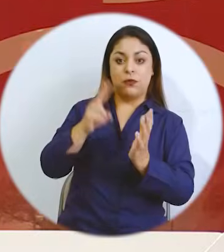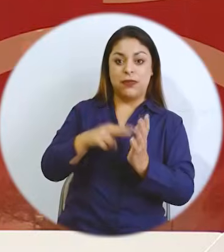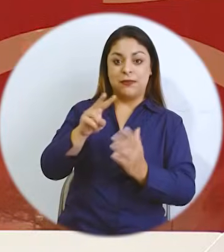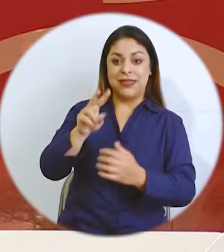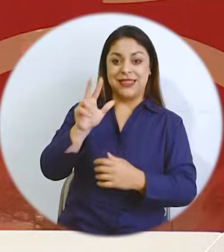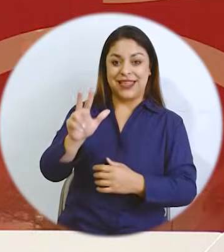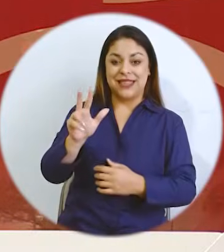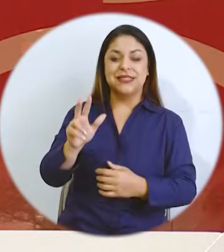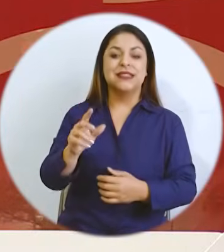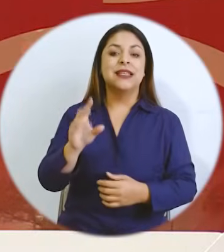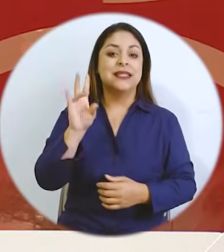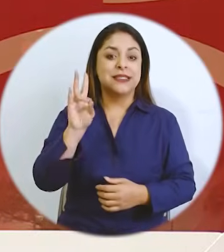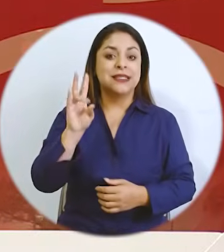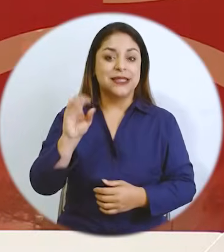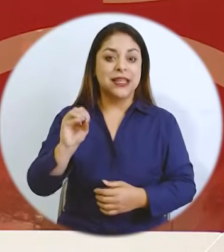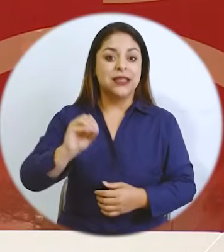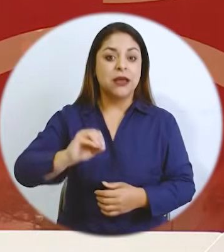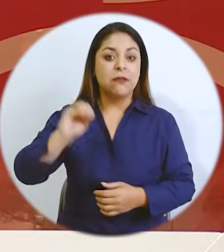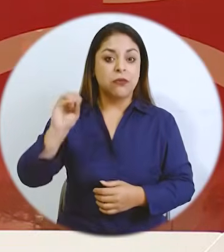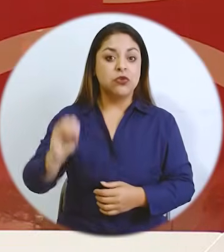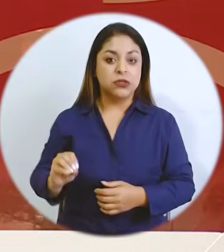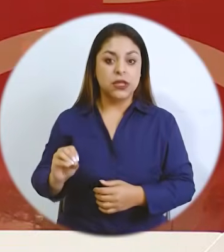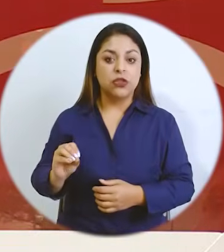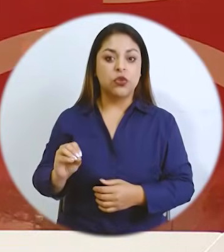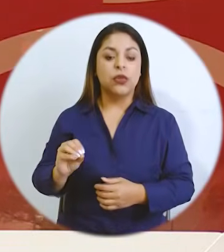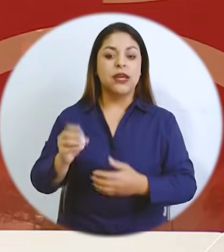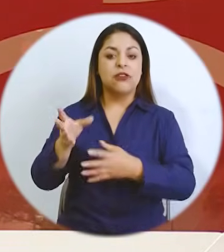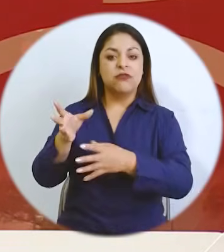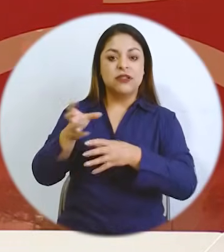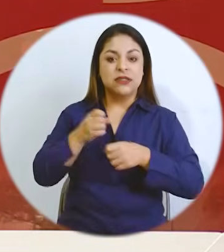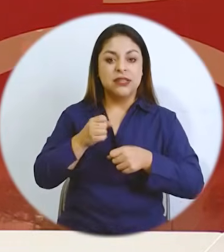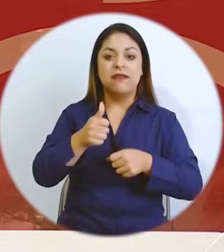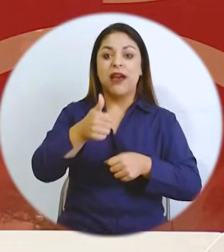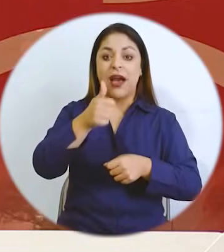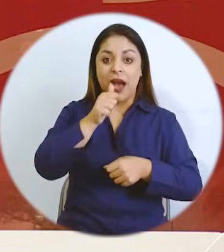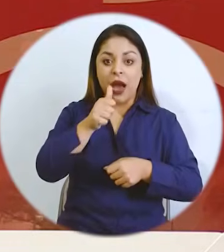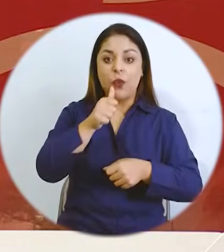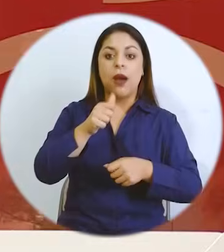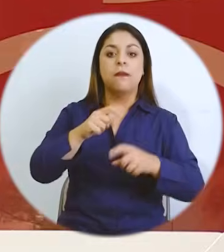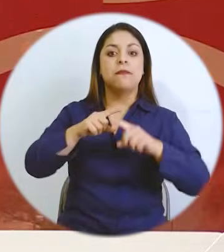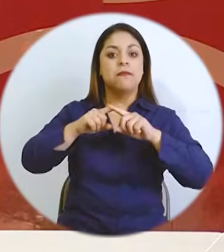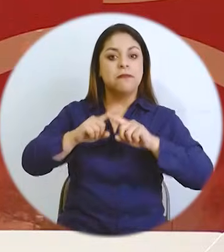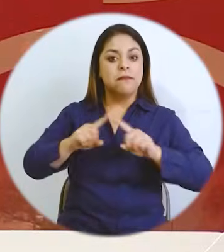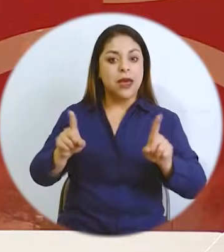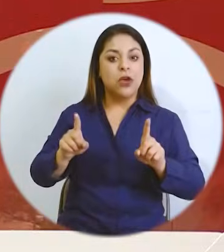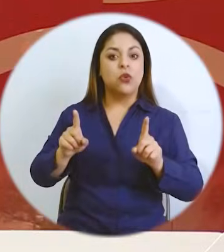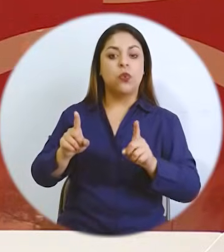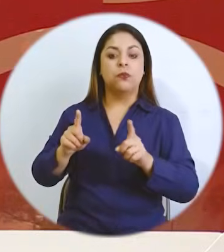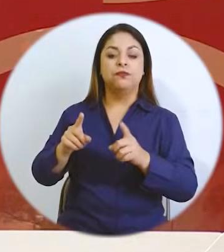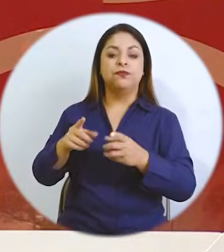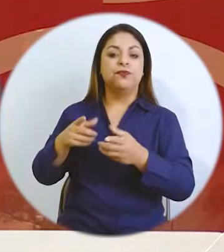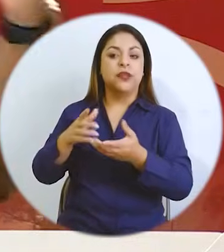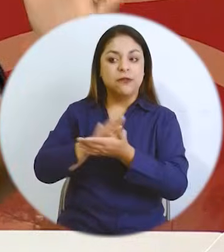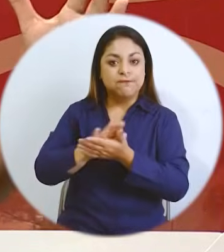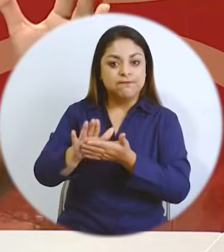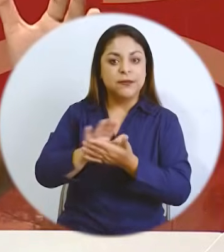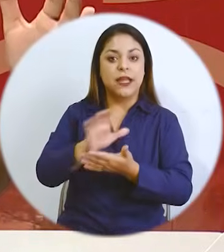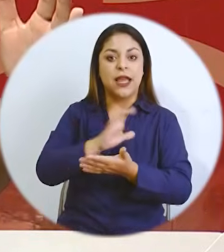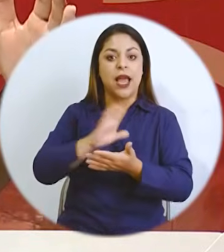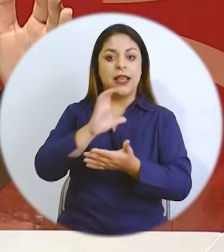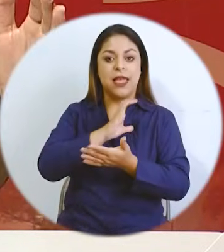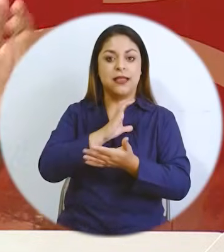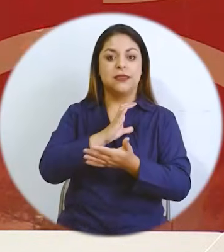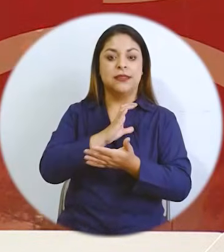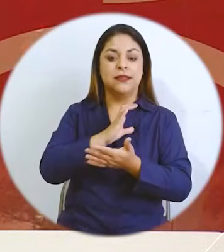de la población recibe agua sometida a control de calidad. ¿Qué significa esto? Que solamente un 70% recibe agua de operadores que mantienen un